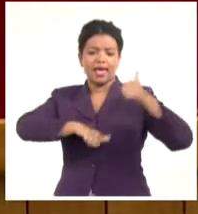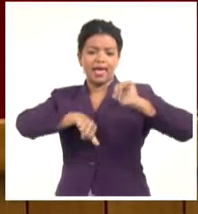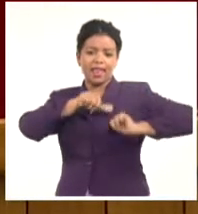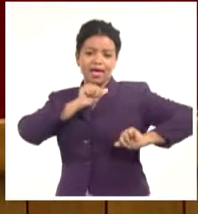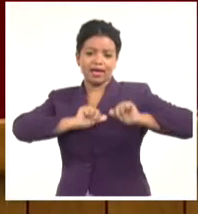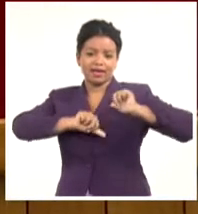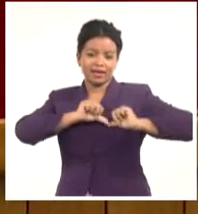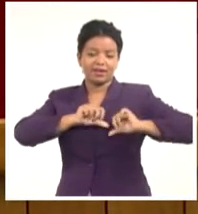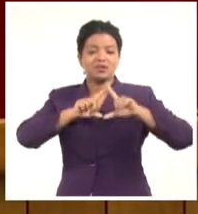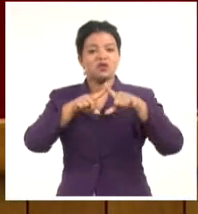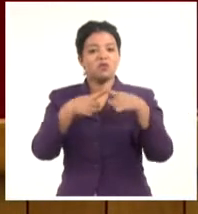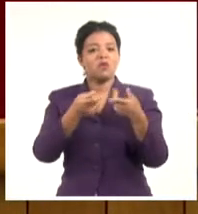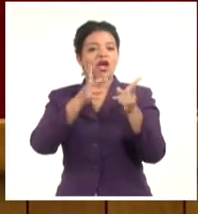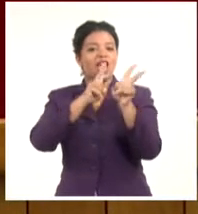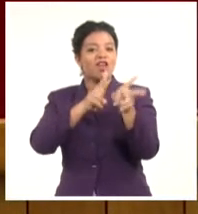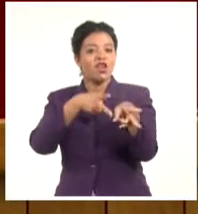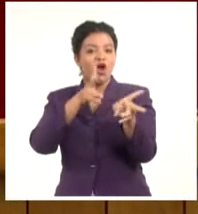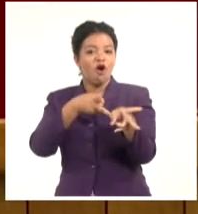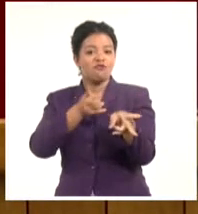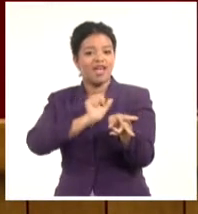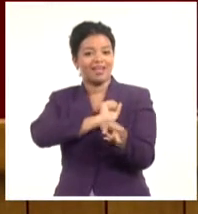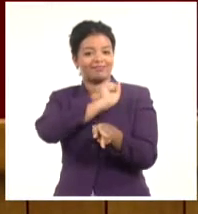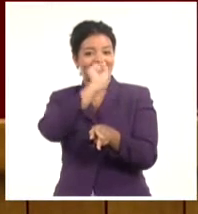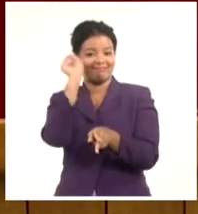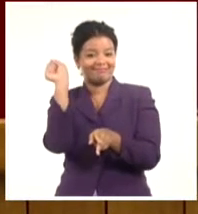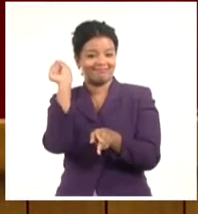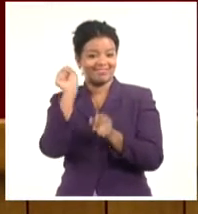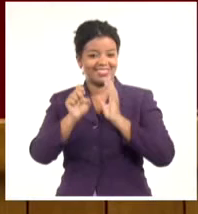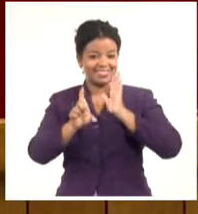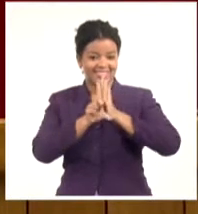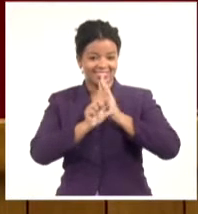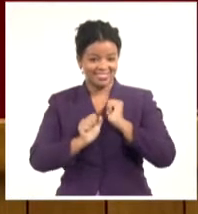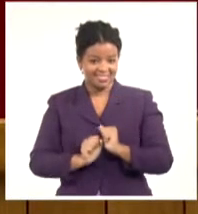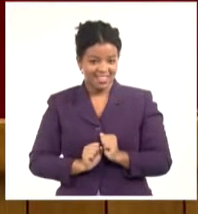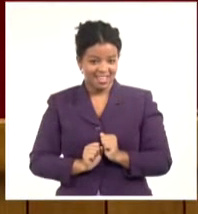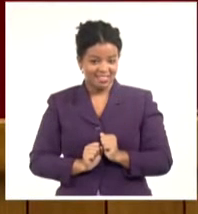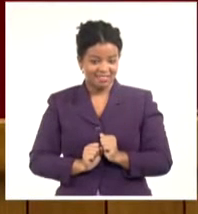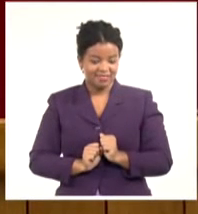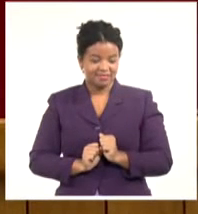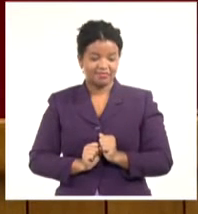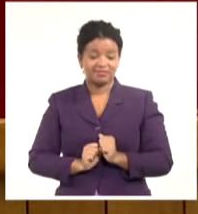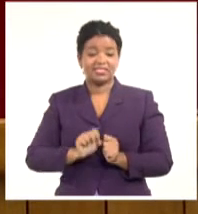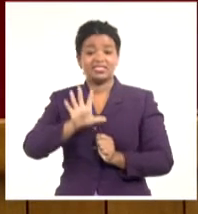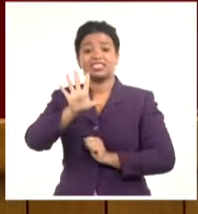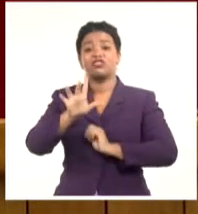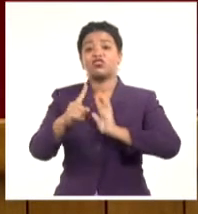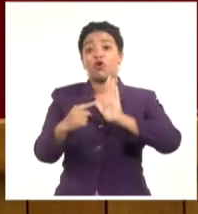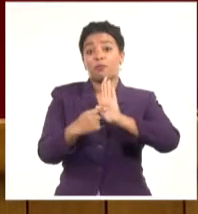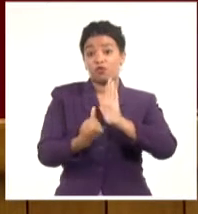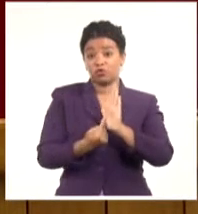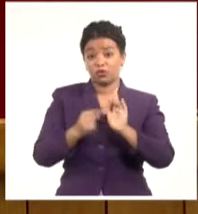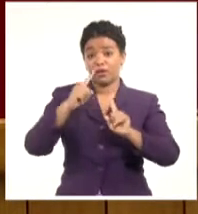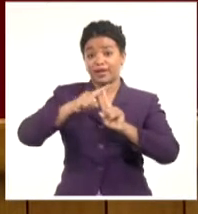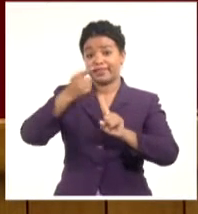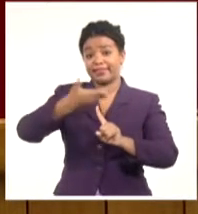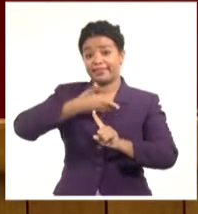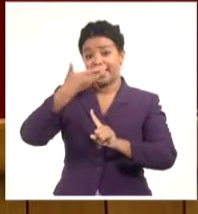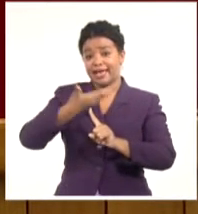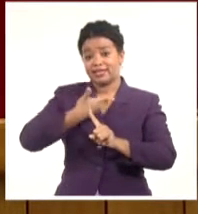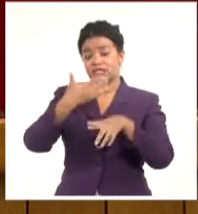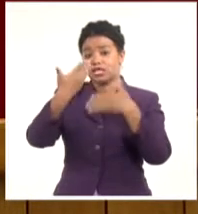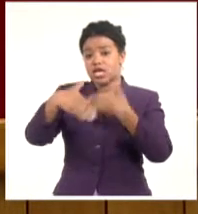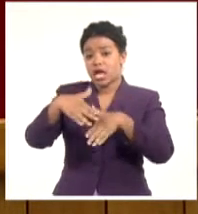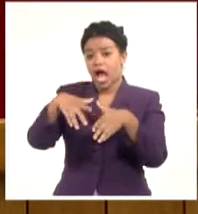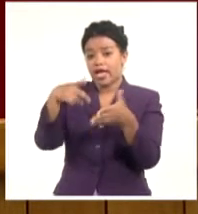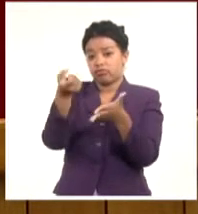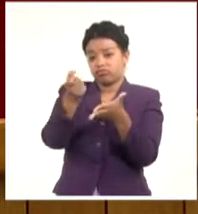porque su novia acababa de hacerse licenciada con el máximo de puntos después de escribir la tesis en la carretera y de